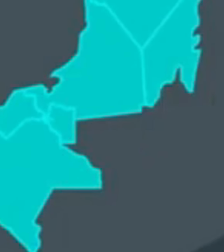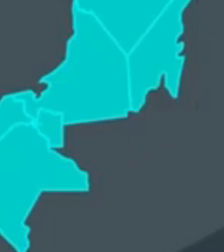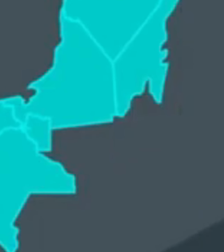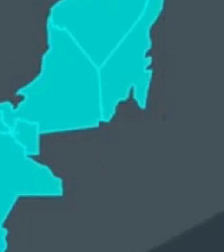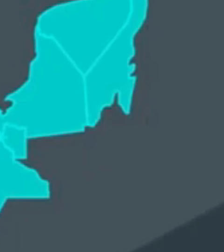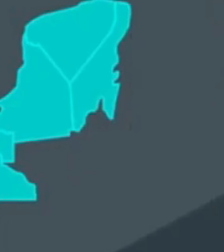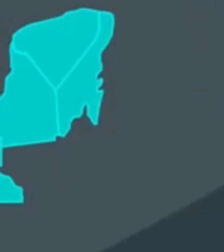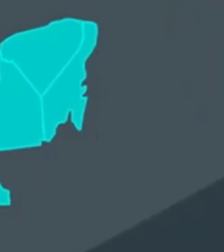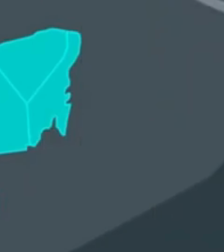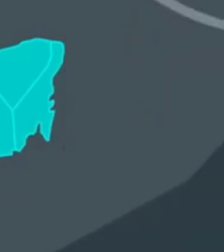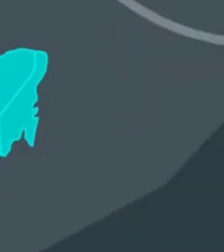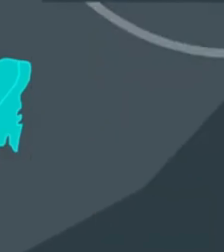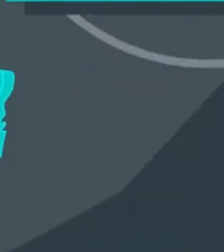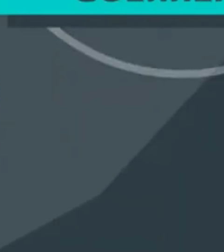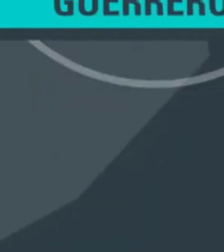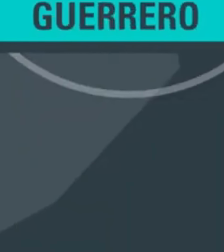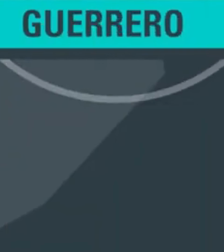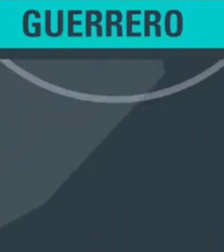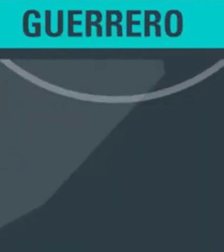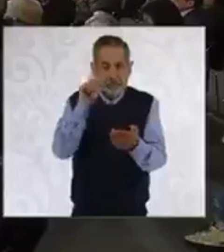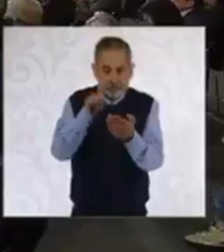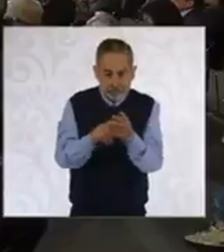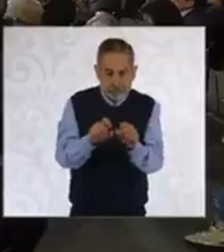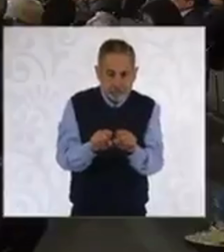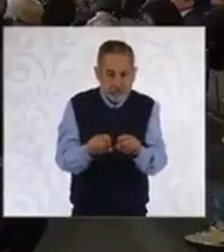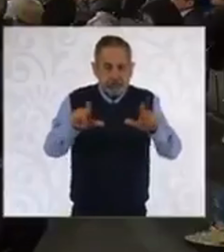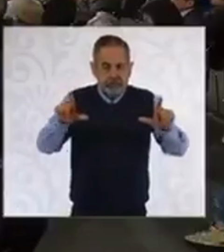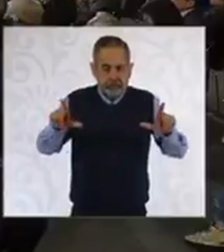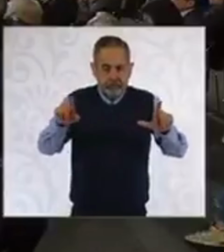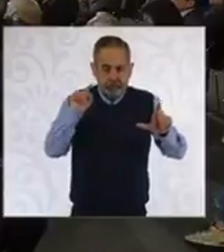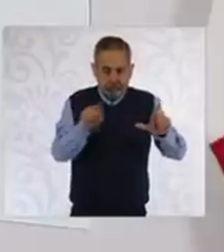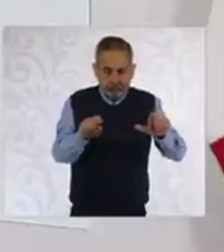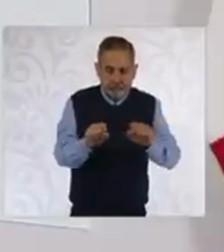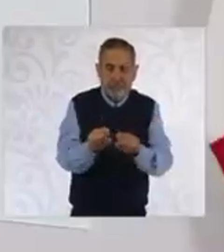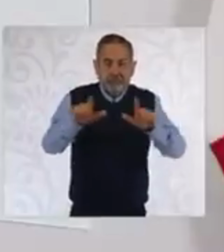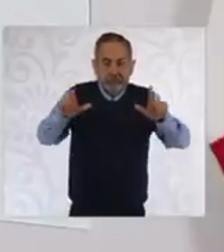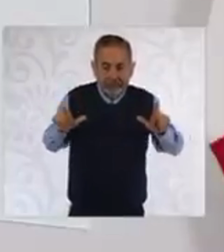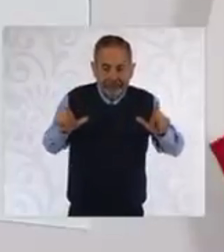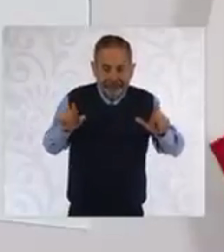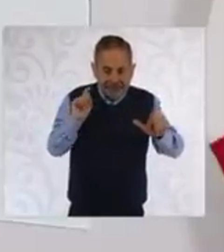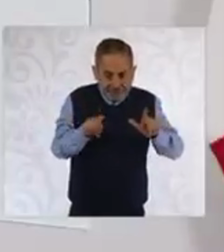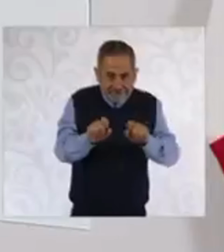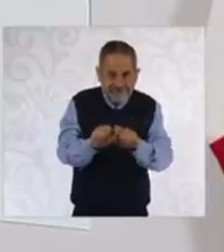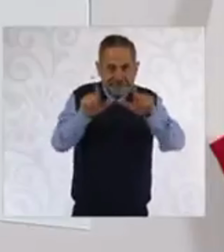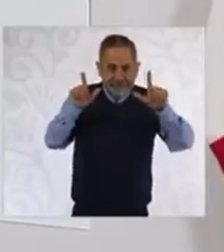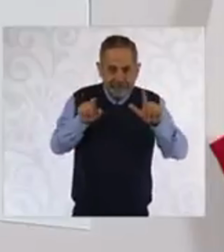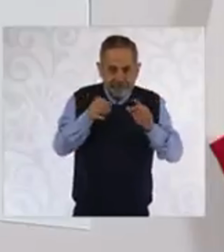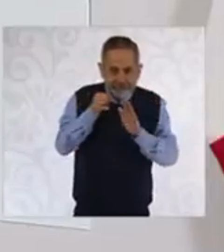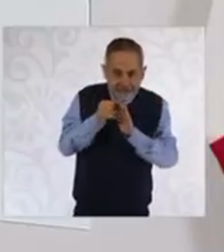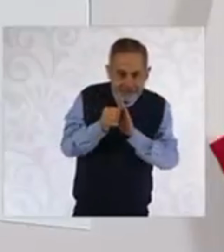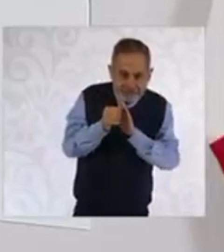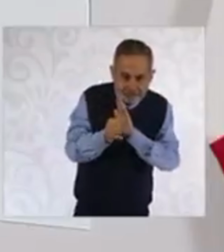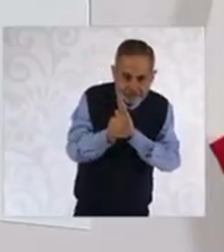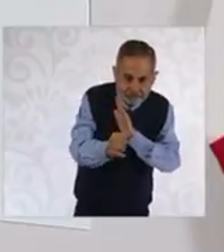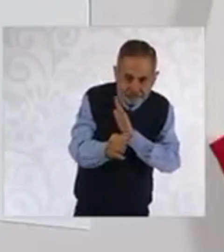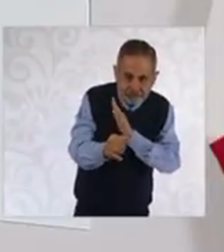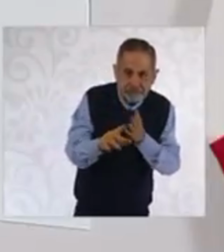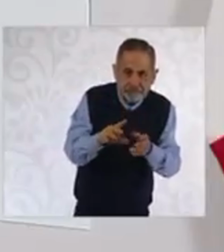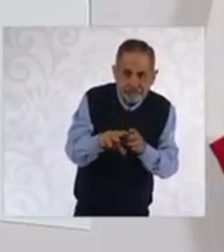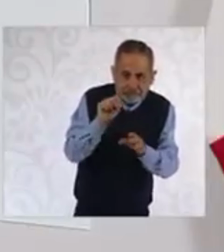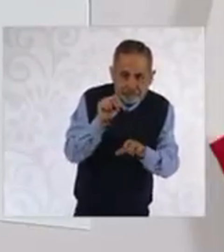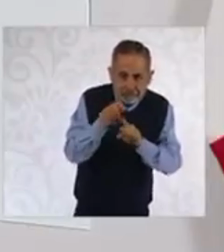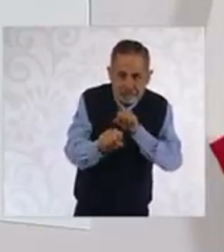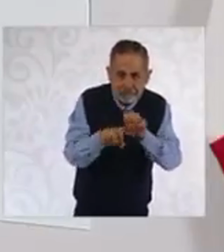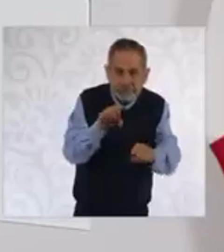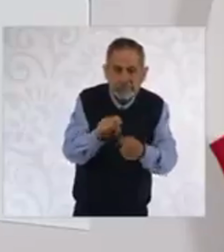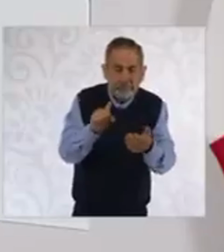Guerrero encabeza nuevamente el ranking de aprobación hacia la presidenta de la República, Claudia Sheinbaum Pardo, al arrojar en la